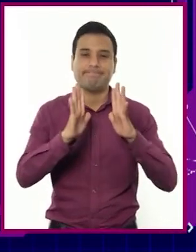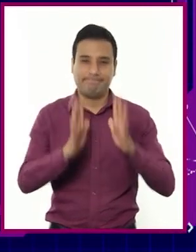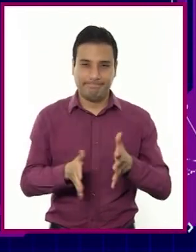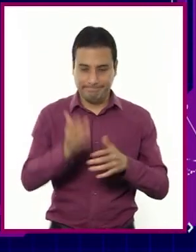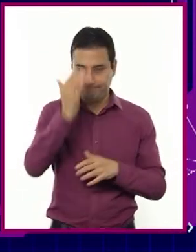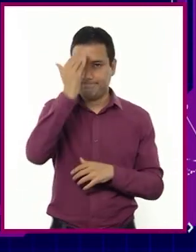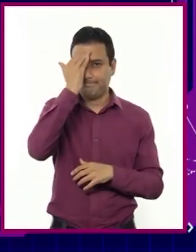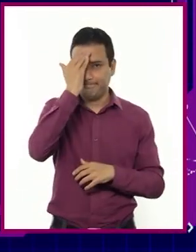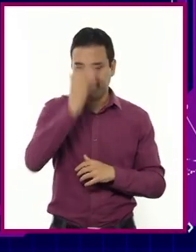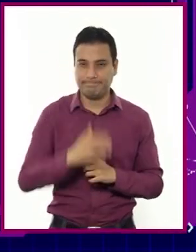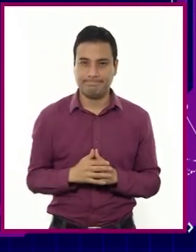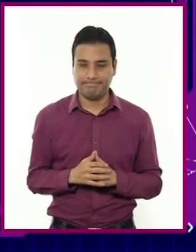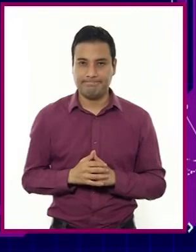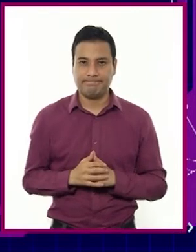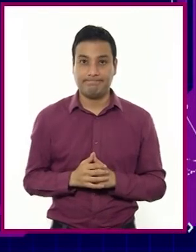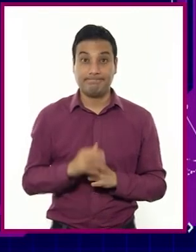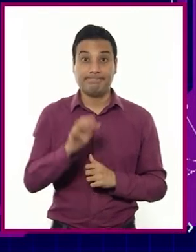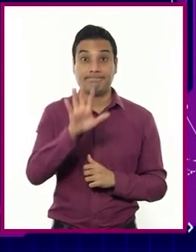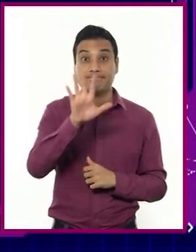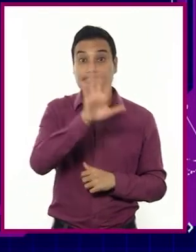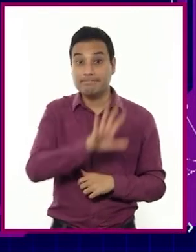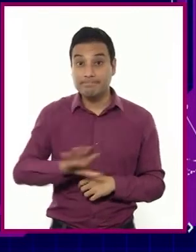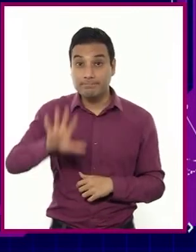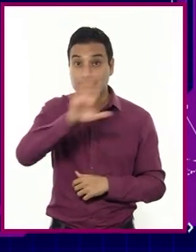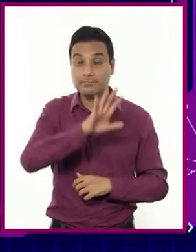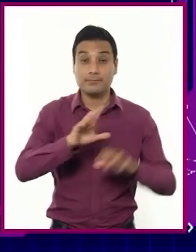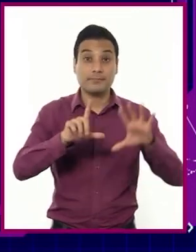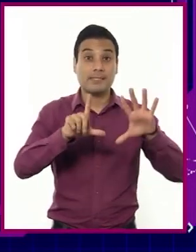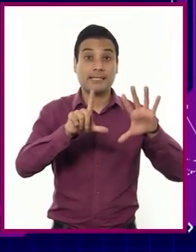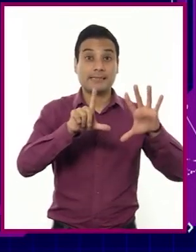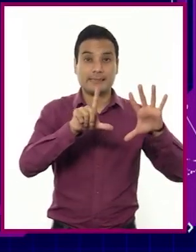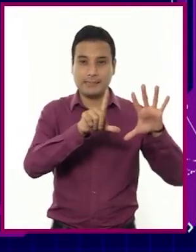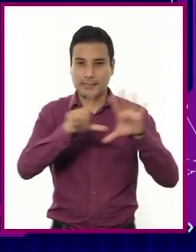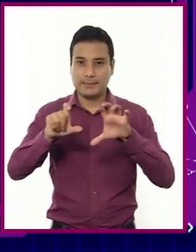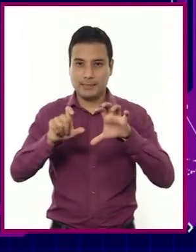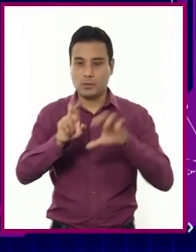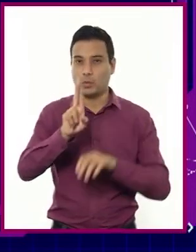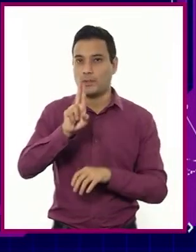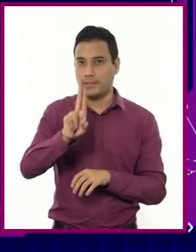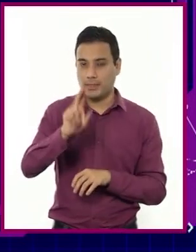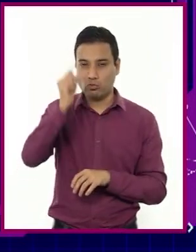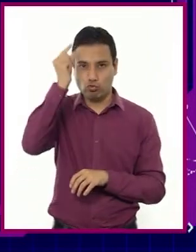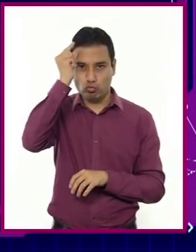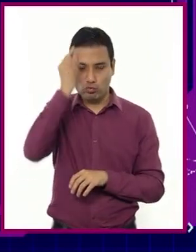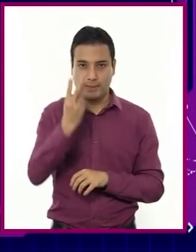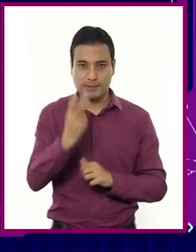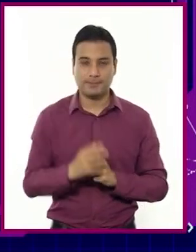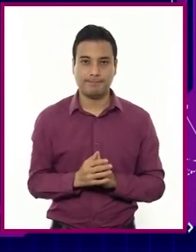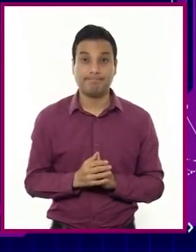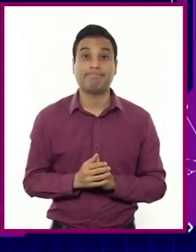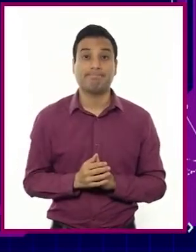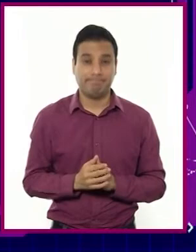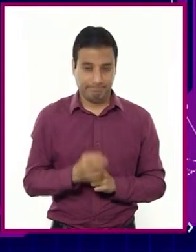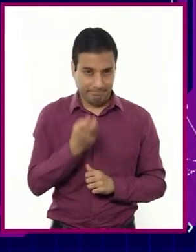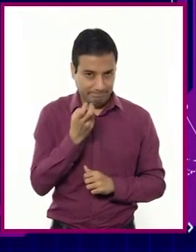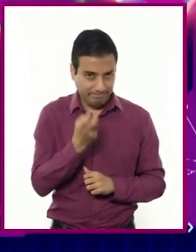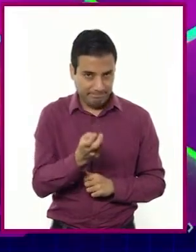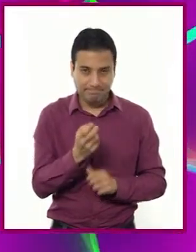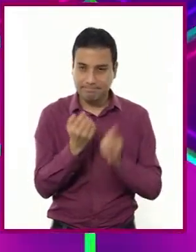cada figura es de 700 unidades cuadradas y, en efecto, son